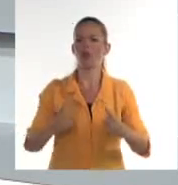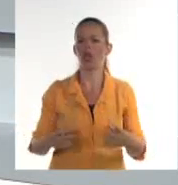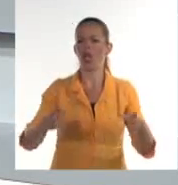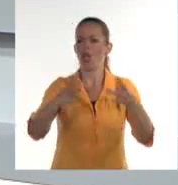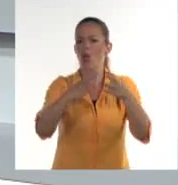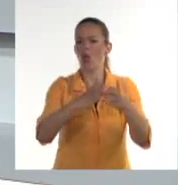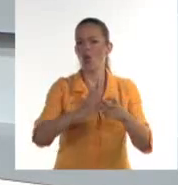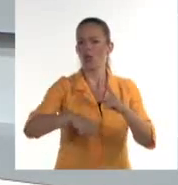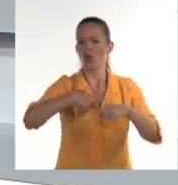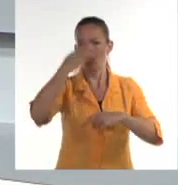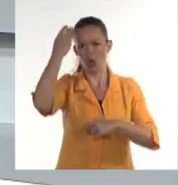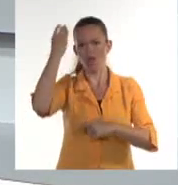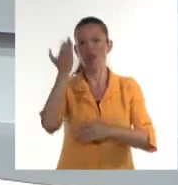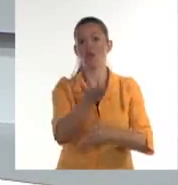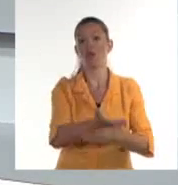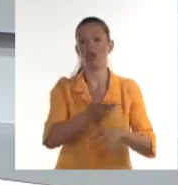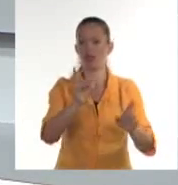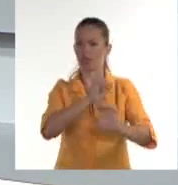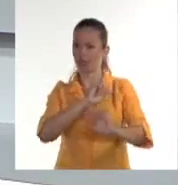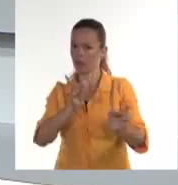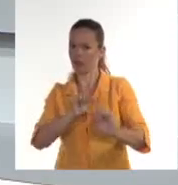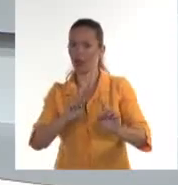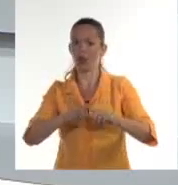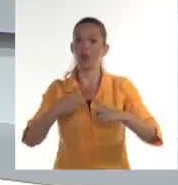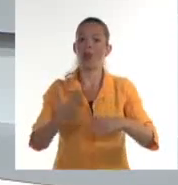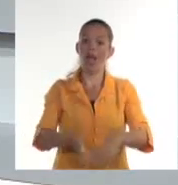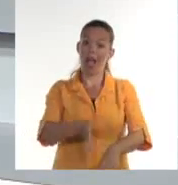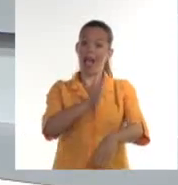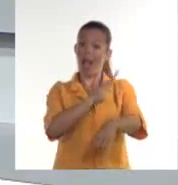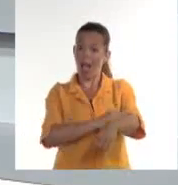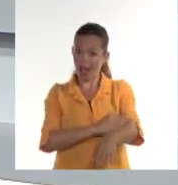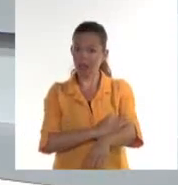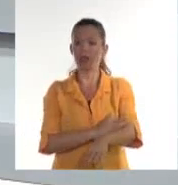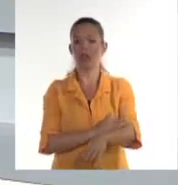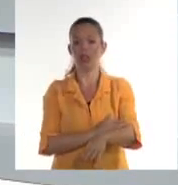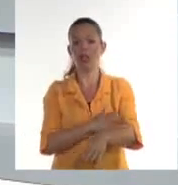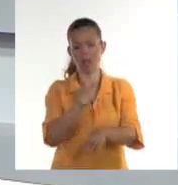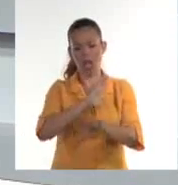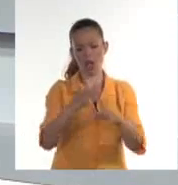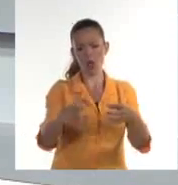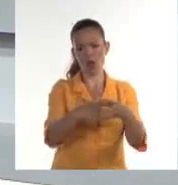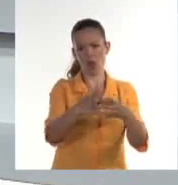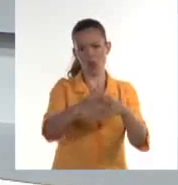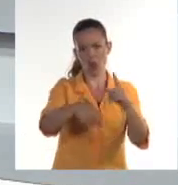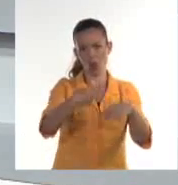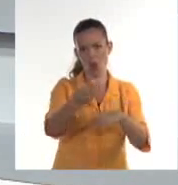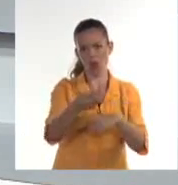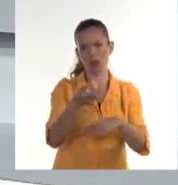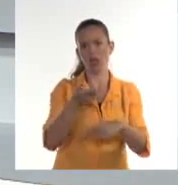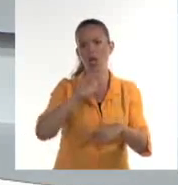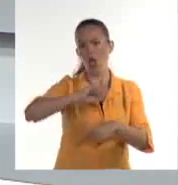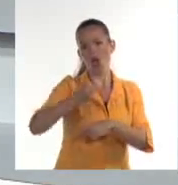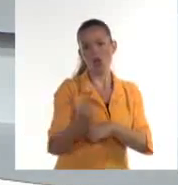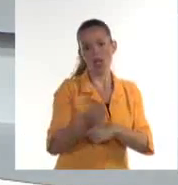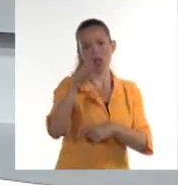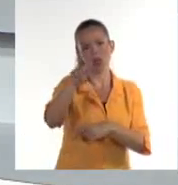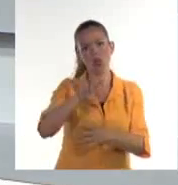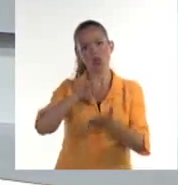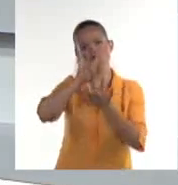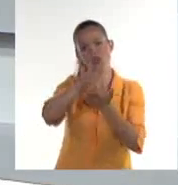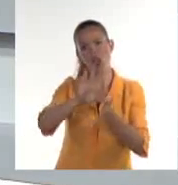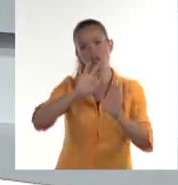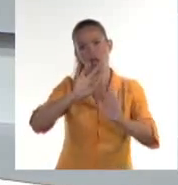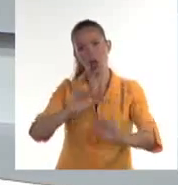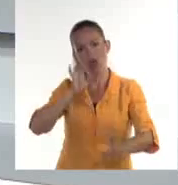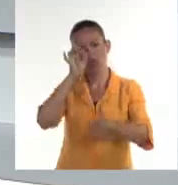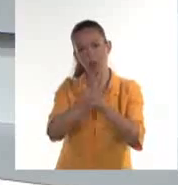sino porque mucho antes de que estas bandas pusieran ese ultimátum de o se va el primer ministro o iniciaremos una guerra civil con